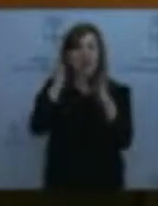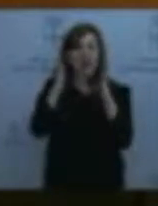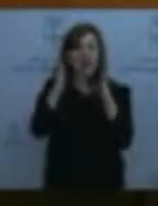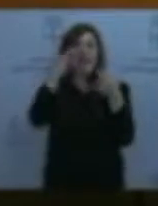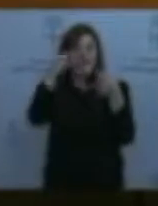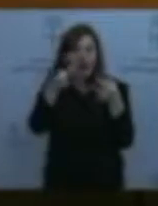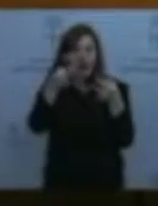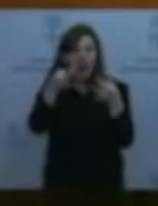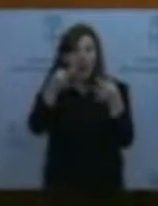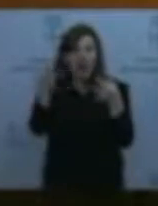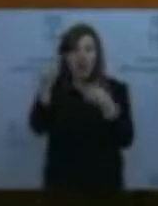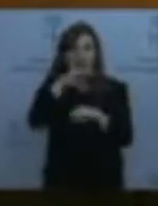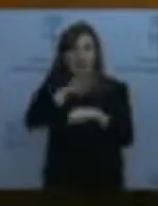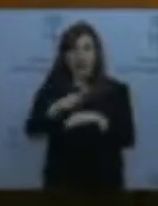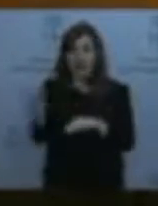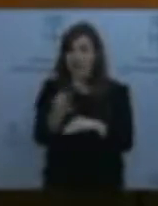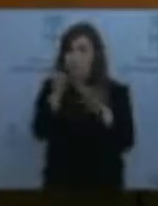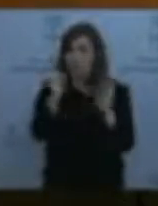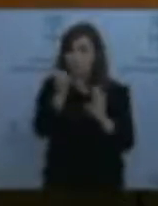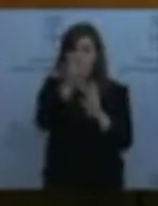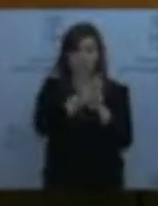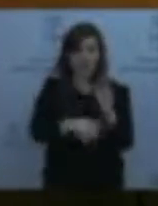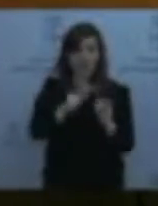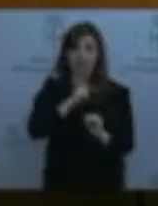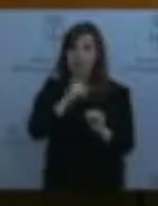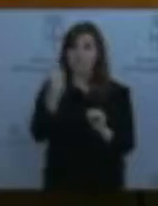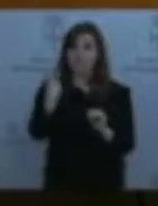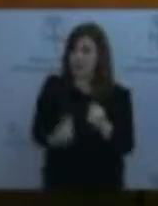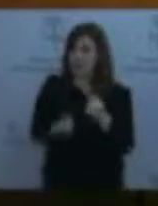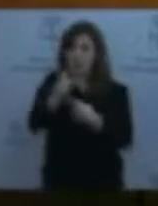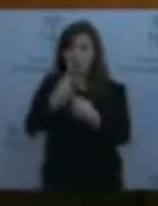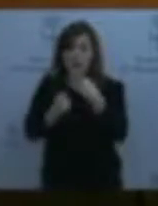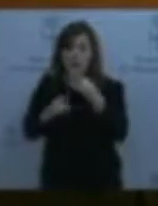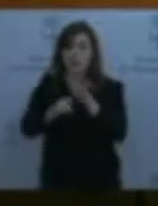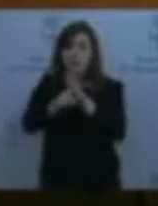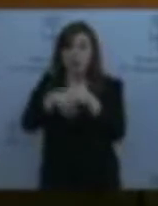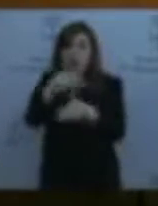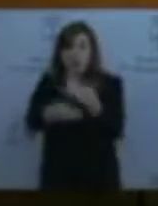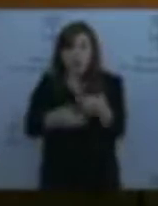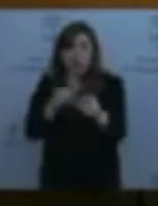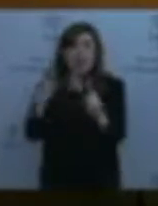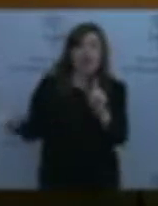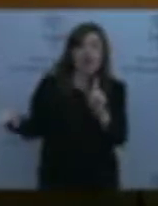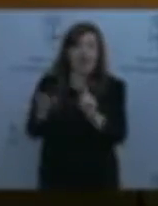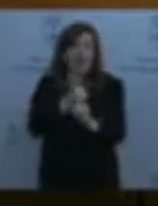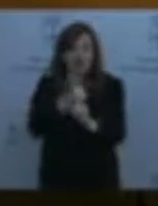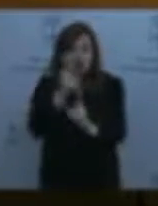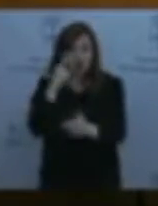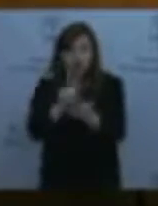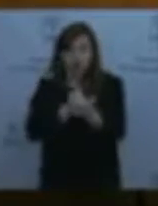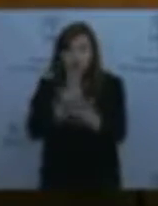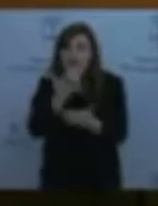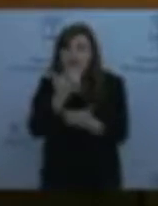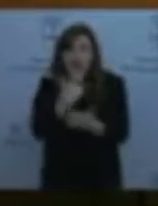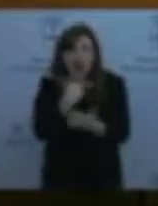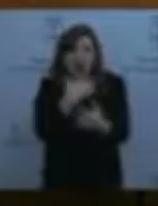las listas de espera quirúrgicas, que lo faiga para consultas y procedimientos diagnósticos, porque si no fae algo tan sencillo y